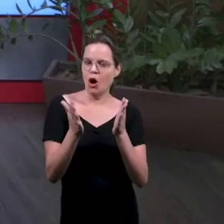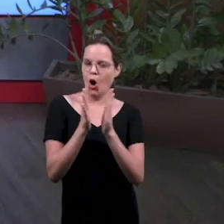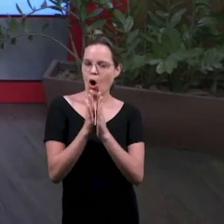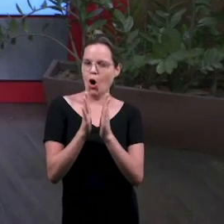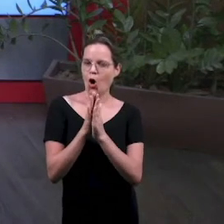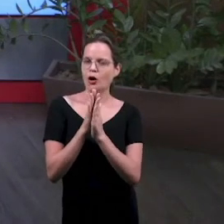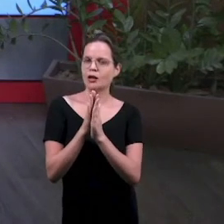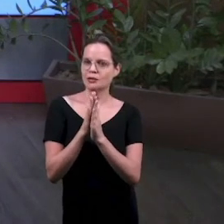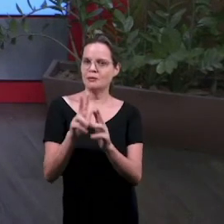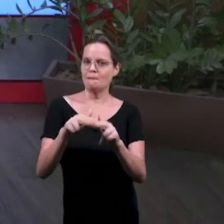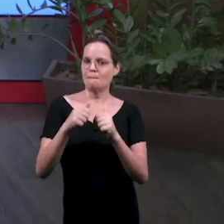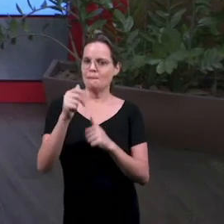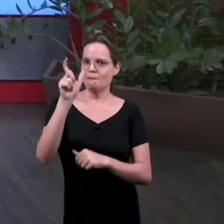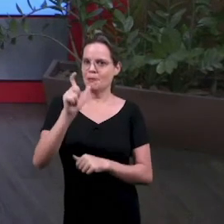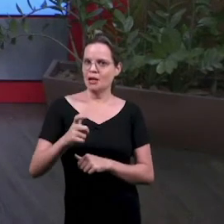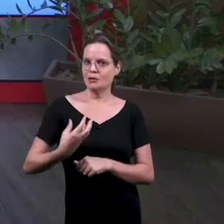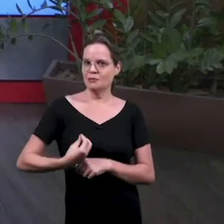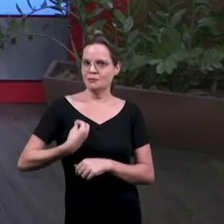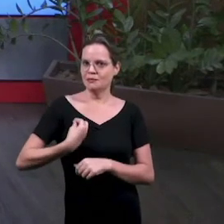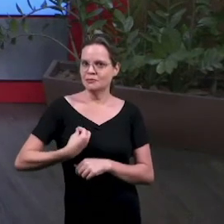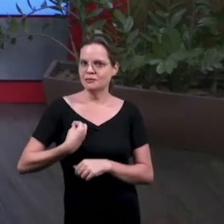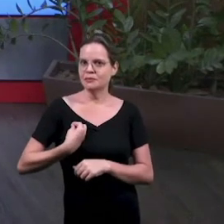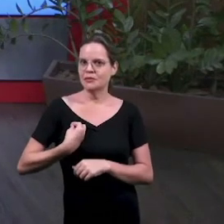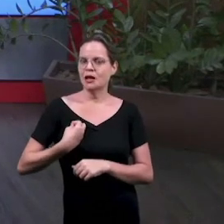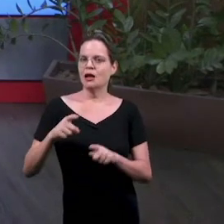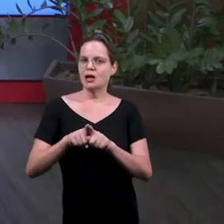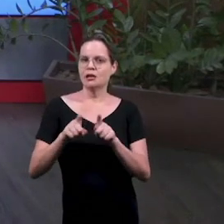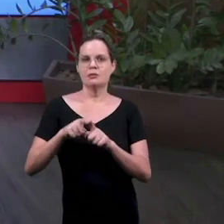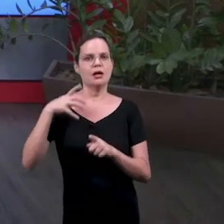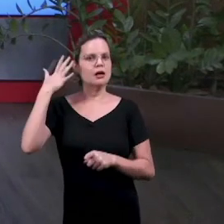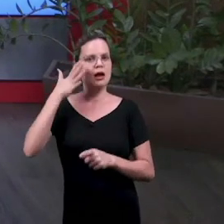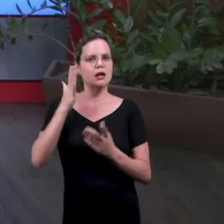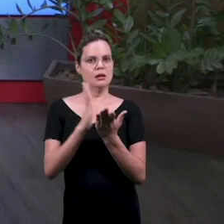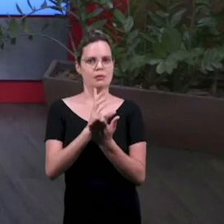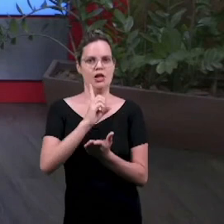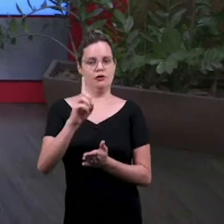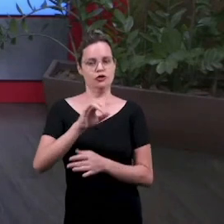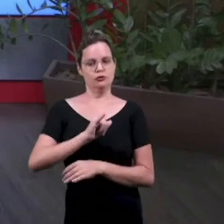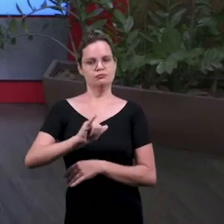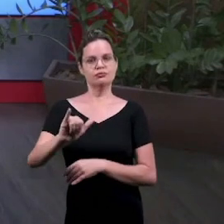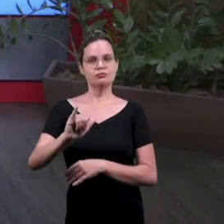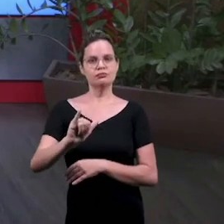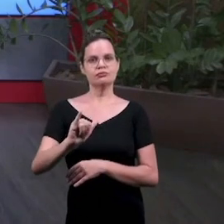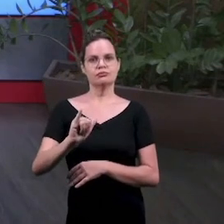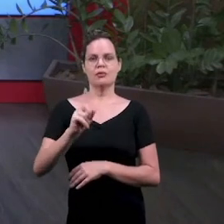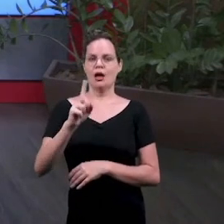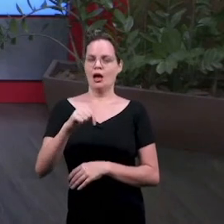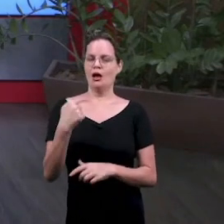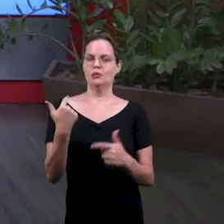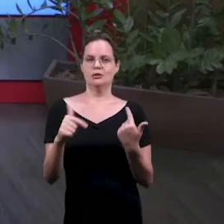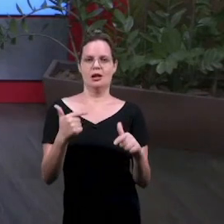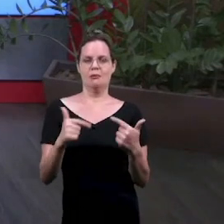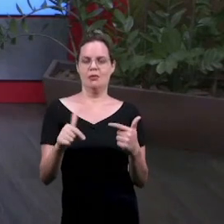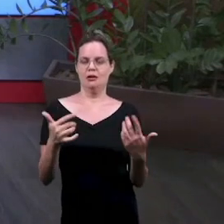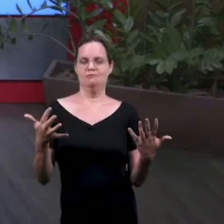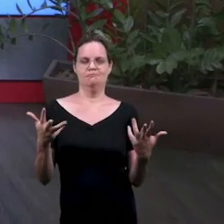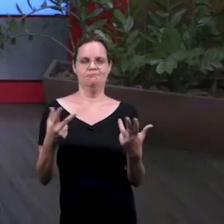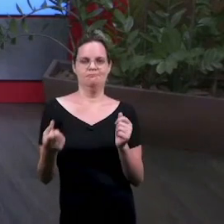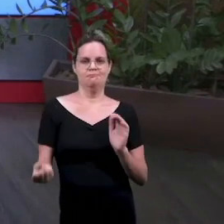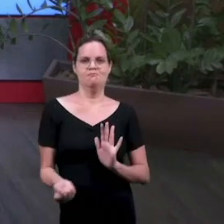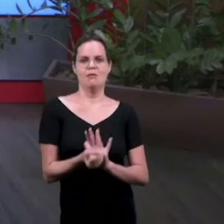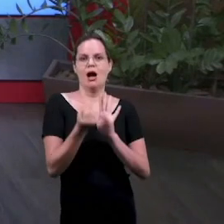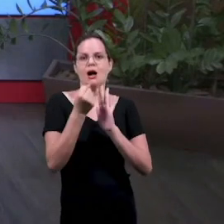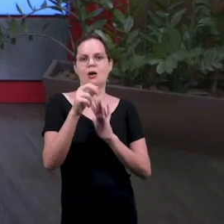escucha y es tratado con cariño. Oran por esta persona, transmiten una palabra de parte del Señor a esta persona.